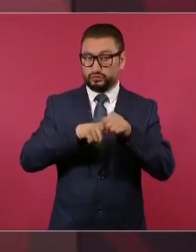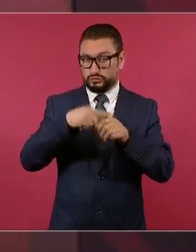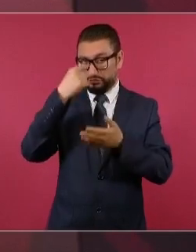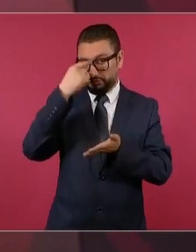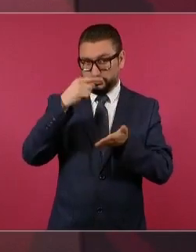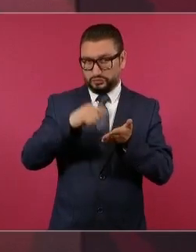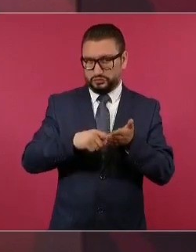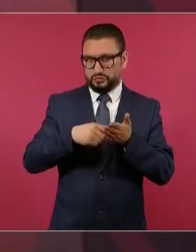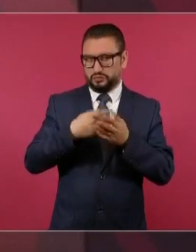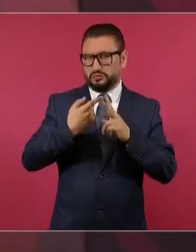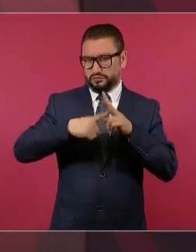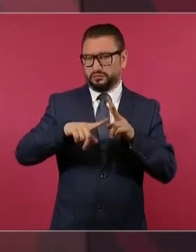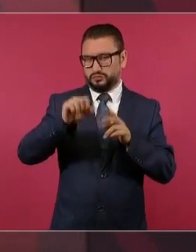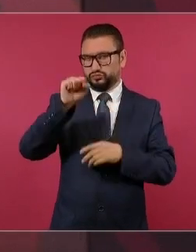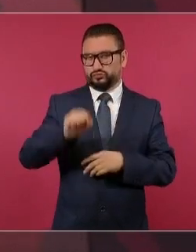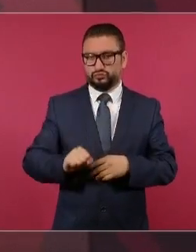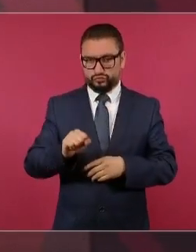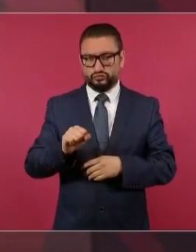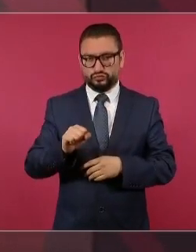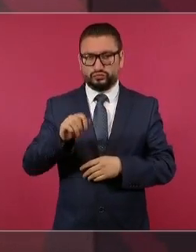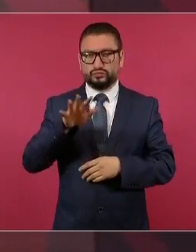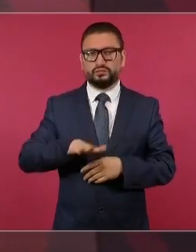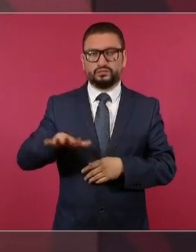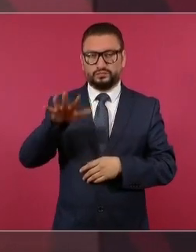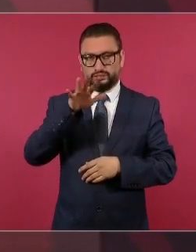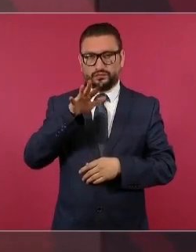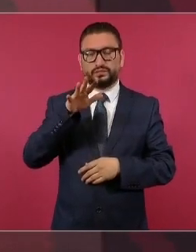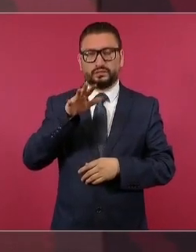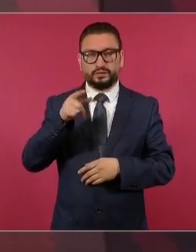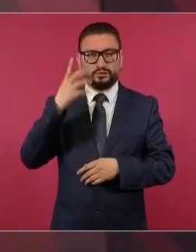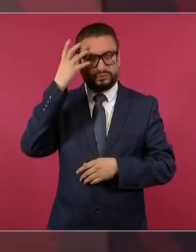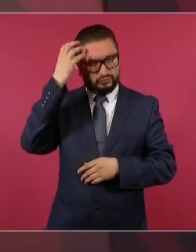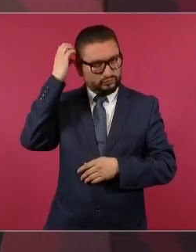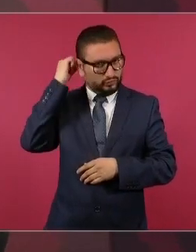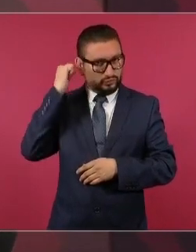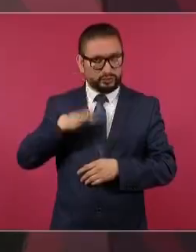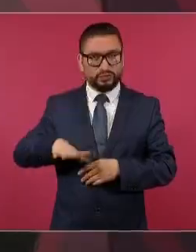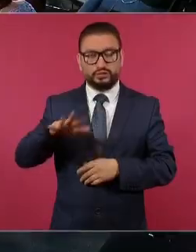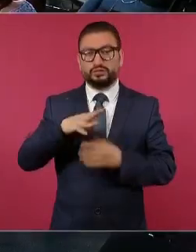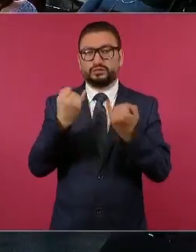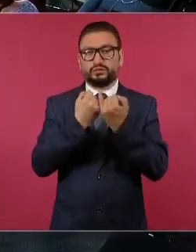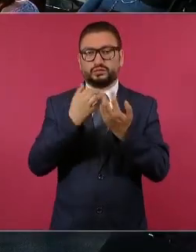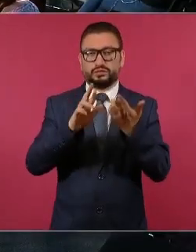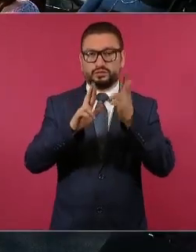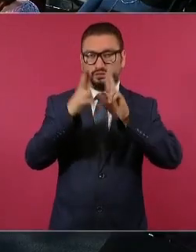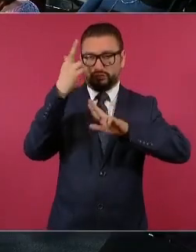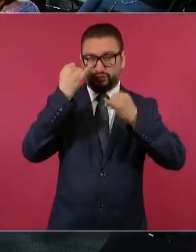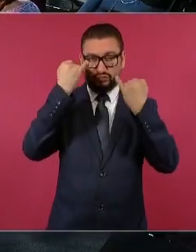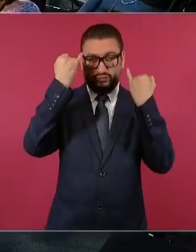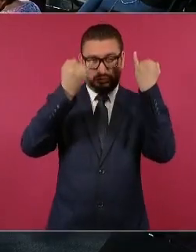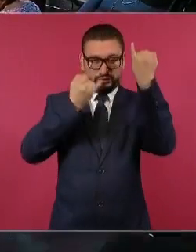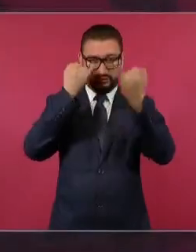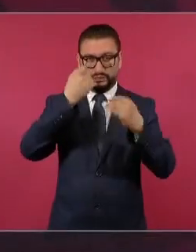es del sur, sobre todo de Morelos, y la revolución ideológica,